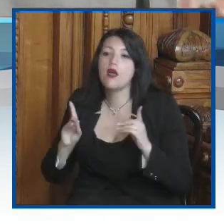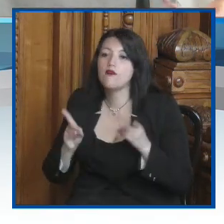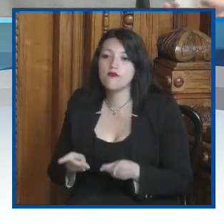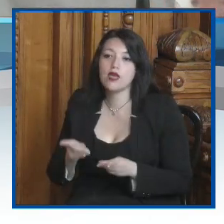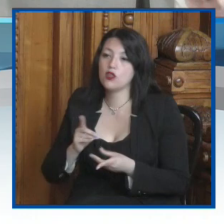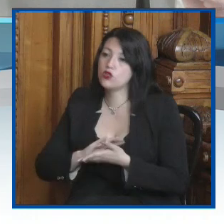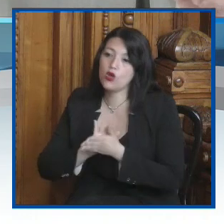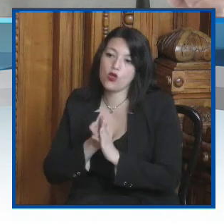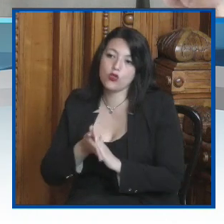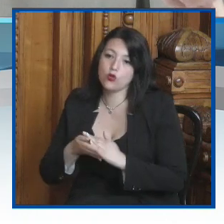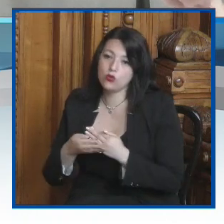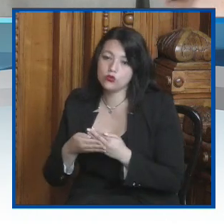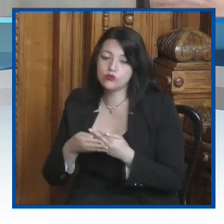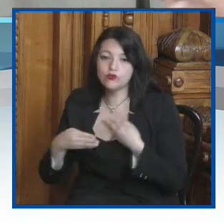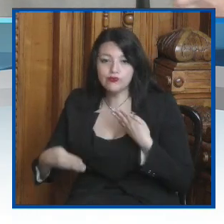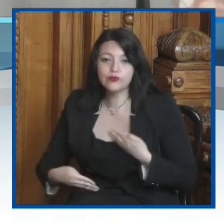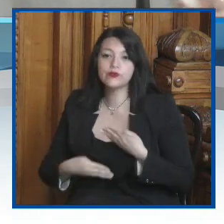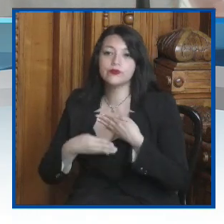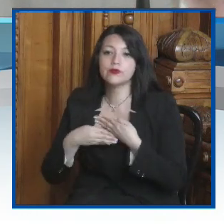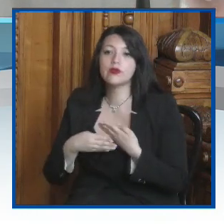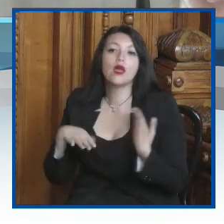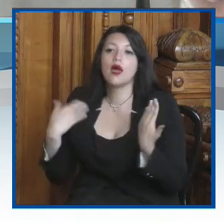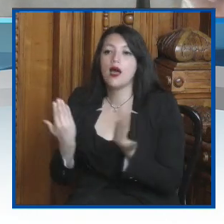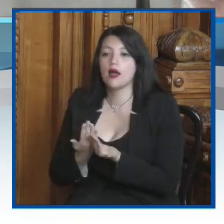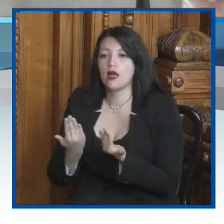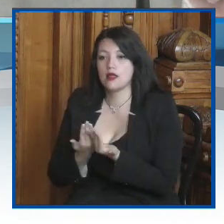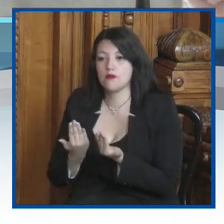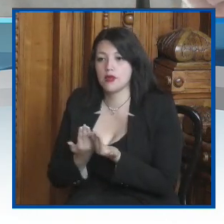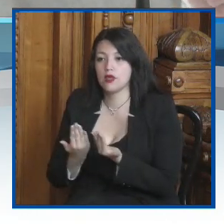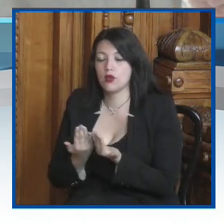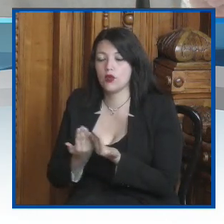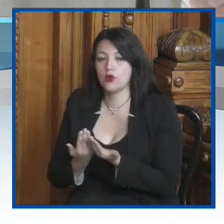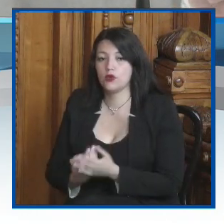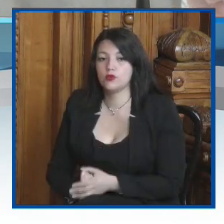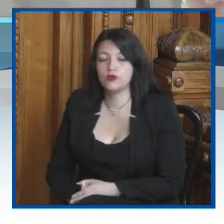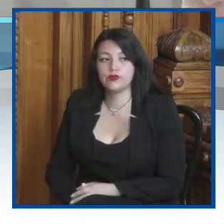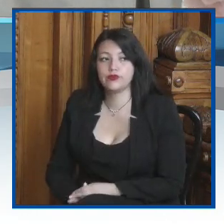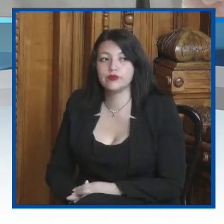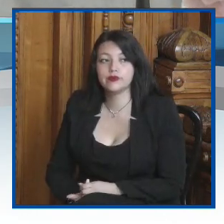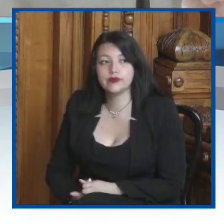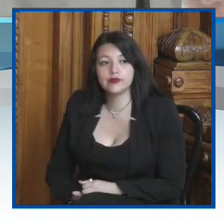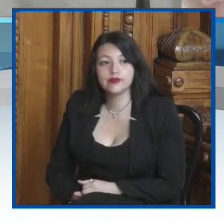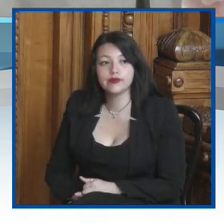un sostén académico. Entonces,